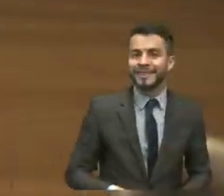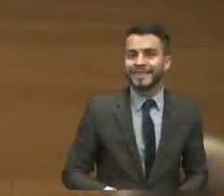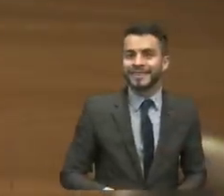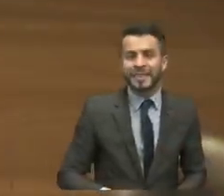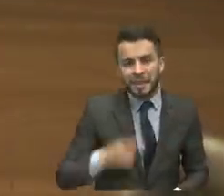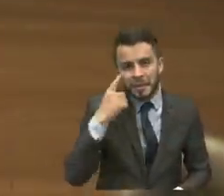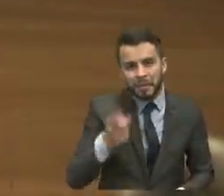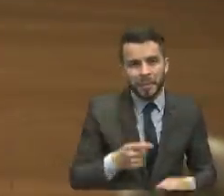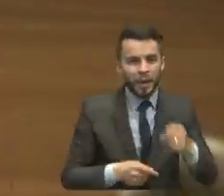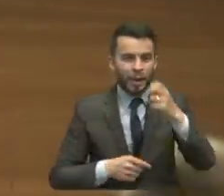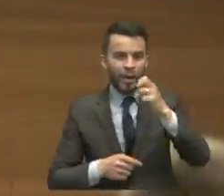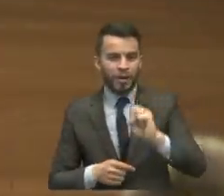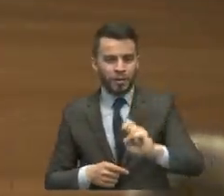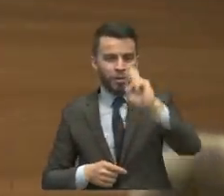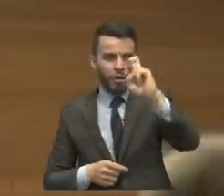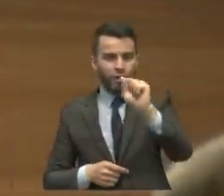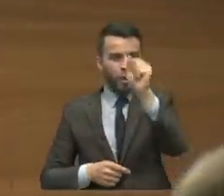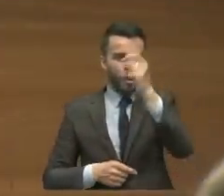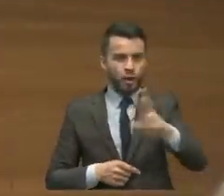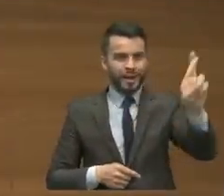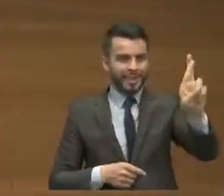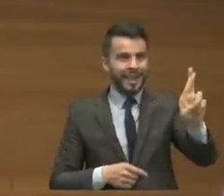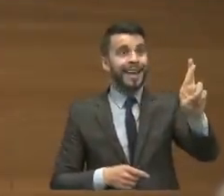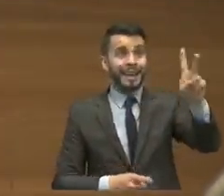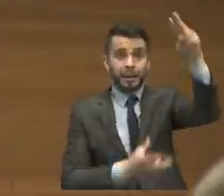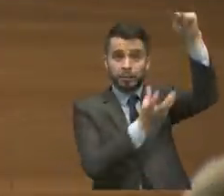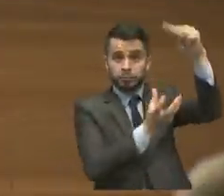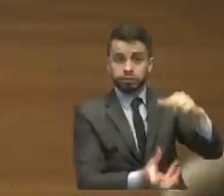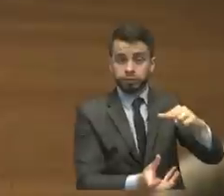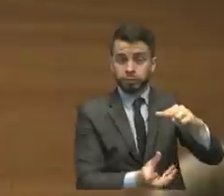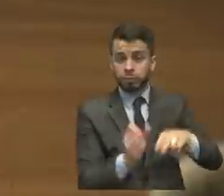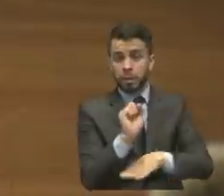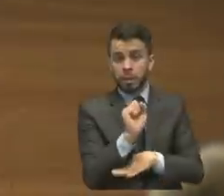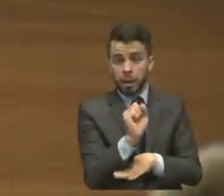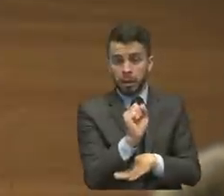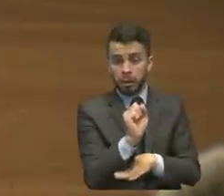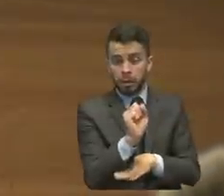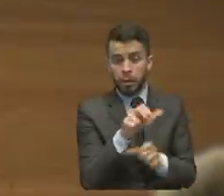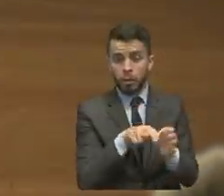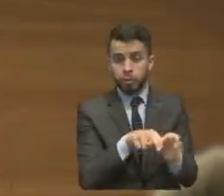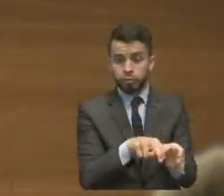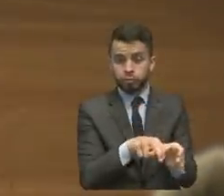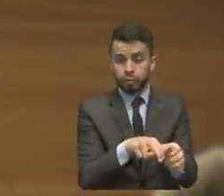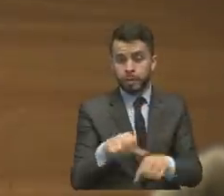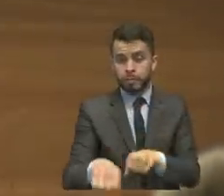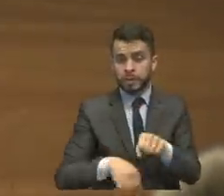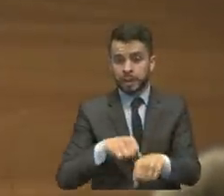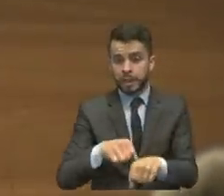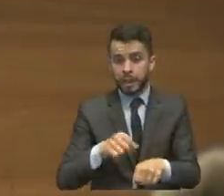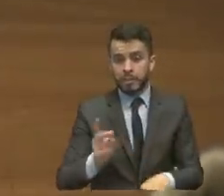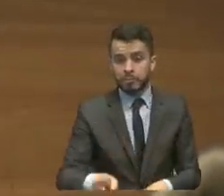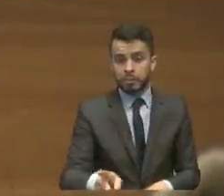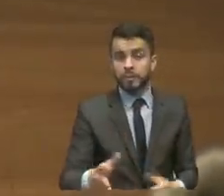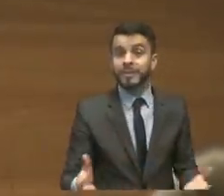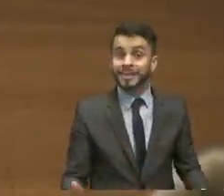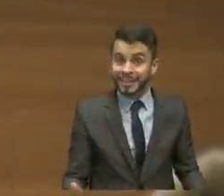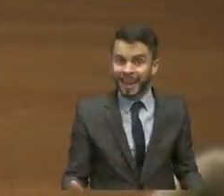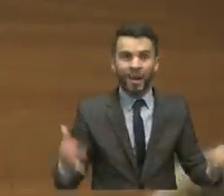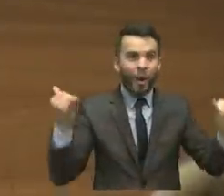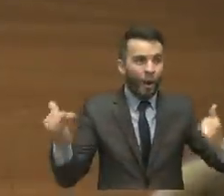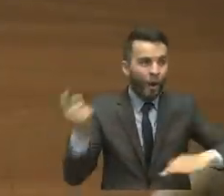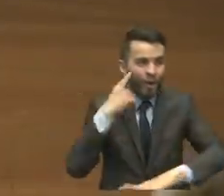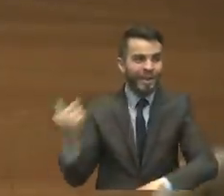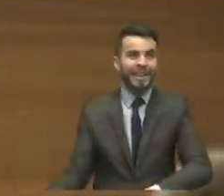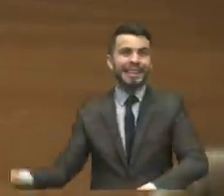habrá también otras alternativas para quienes quieran hacerlo en vehículo particular. Pero el número de viajes que se hacen hoy, aseguramos que la multimodalidad